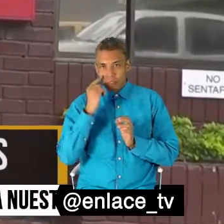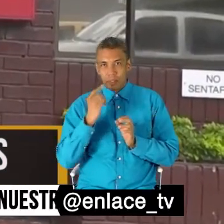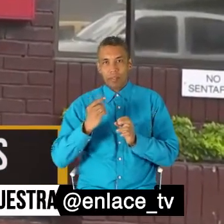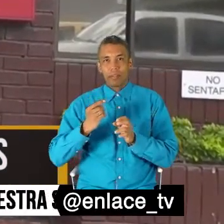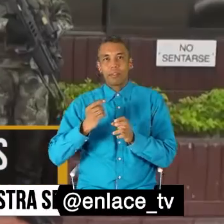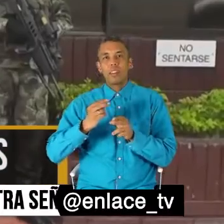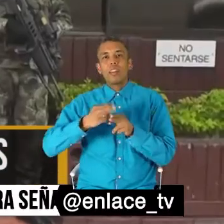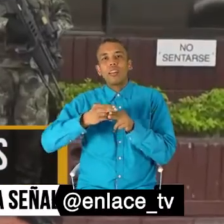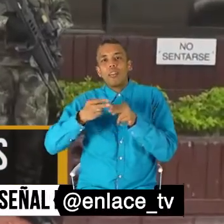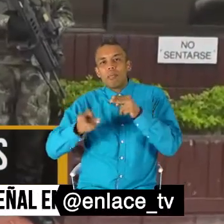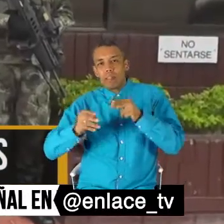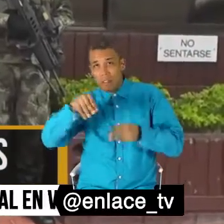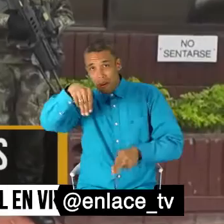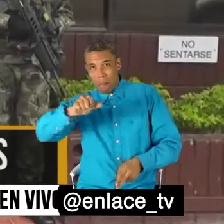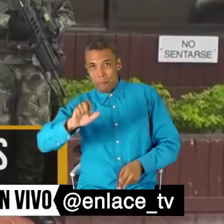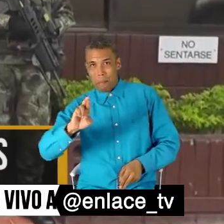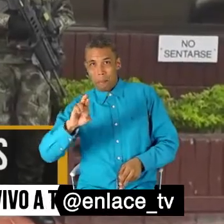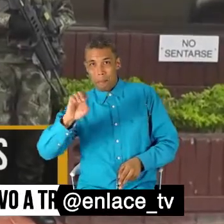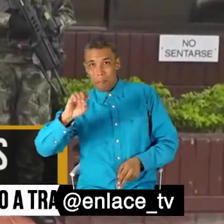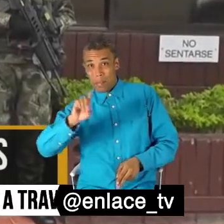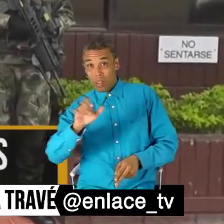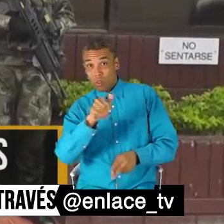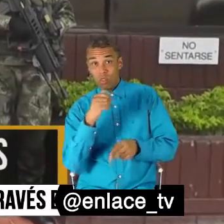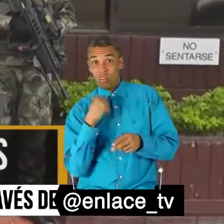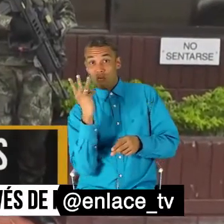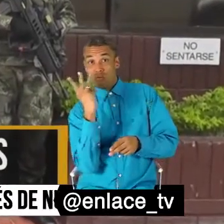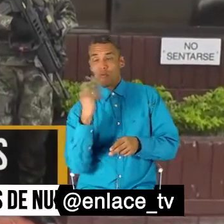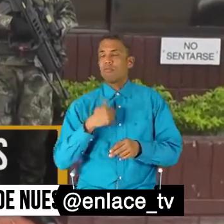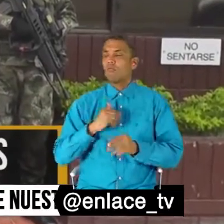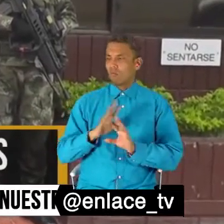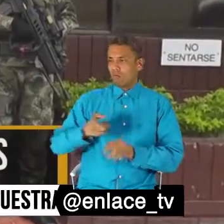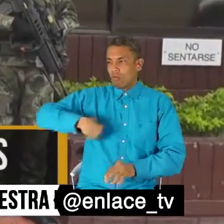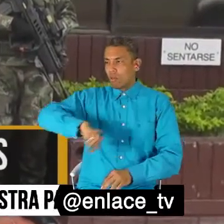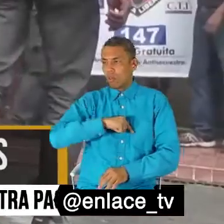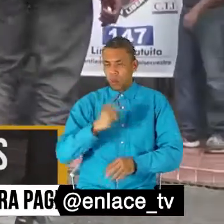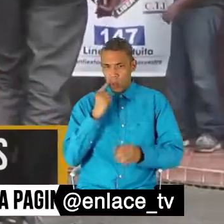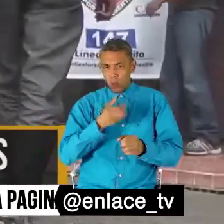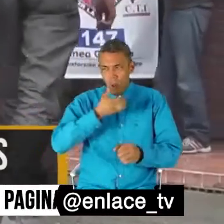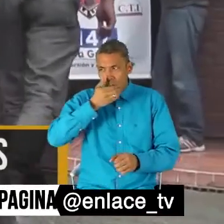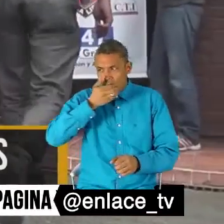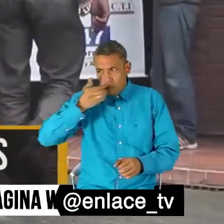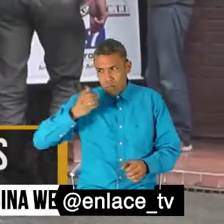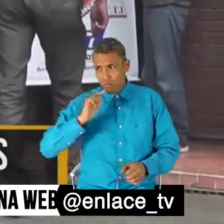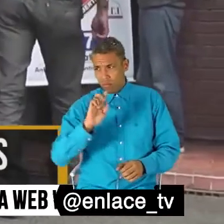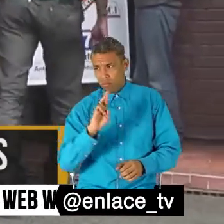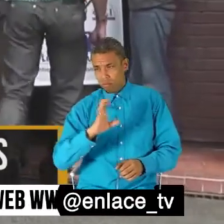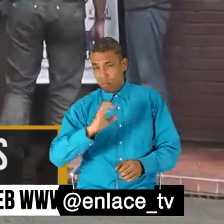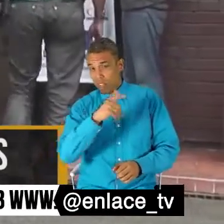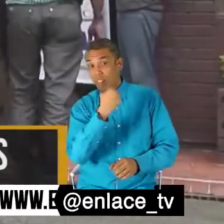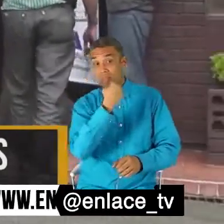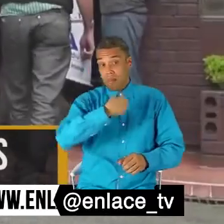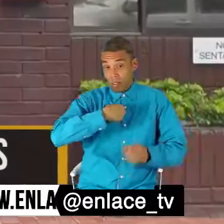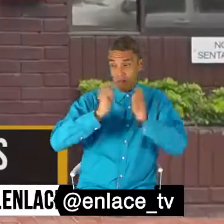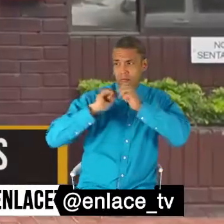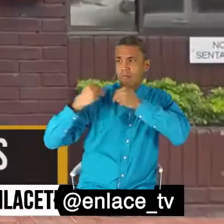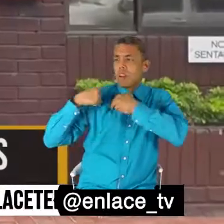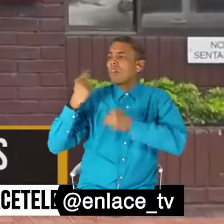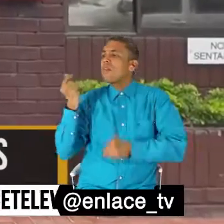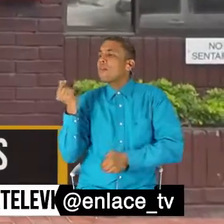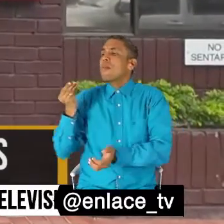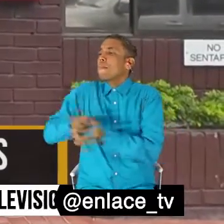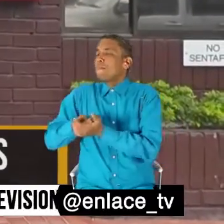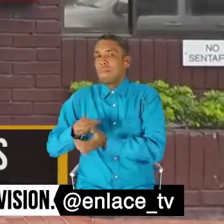del ELN, exigiendo sumas de dinero de hasta 30 millones de pesos. De igual forma, los extorsionistas al parecer utilizaban a